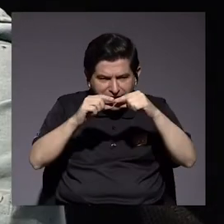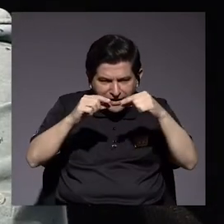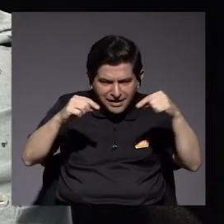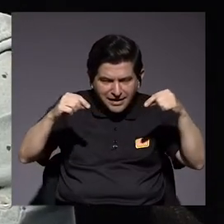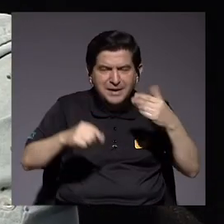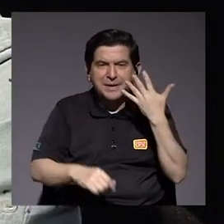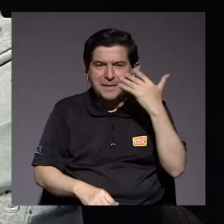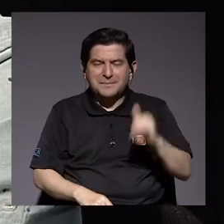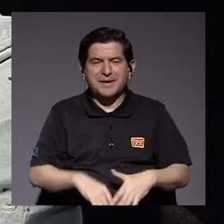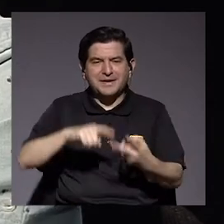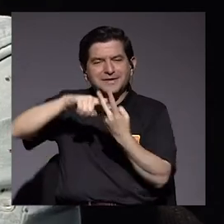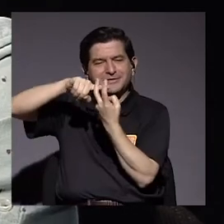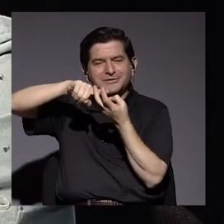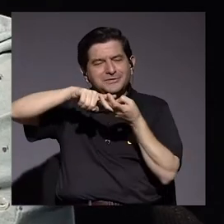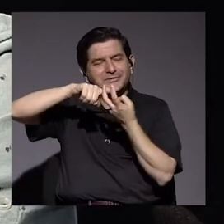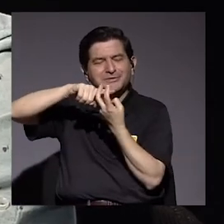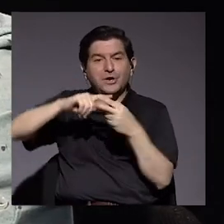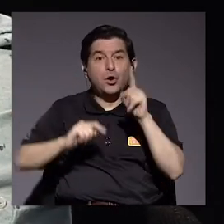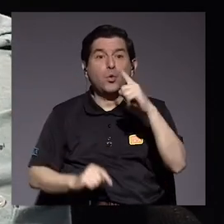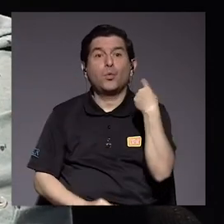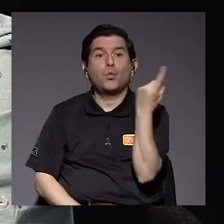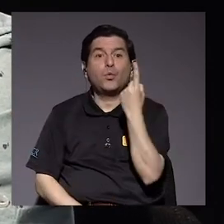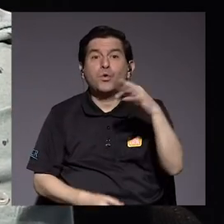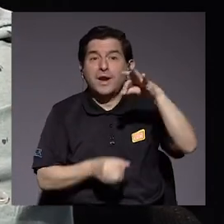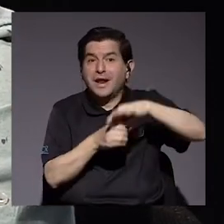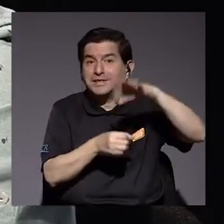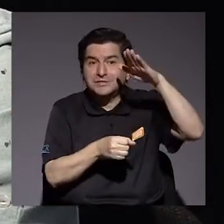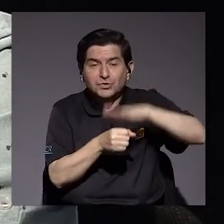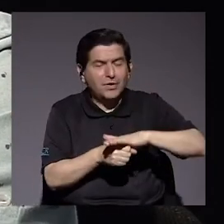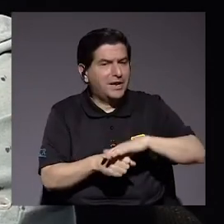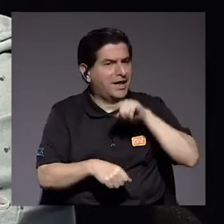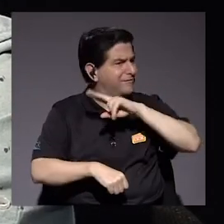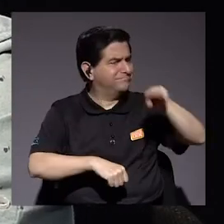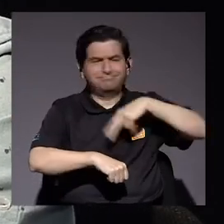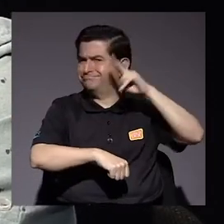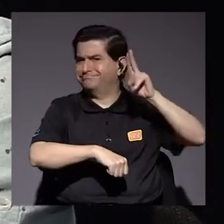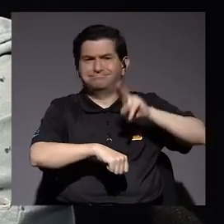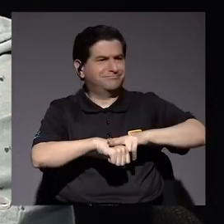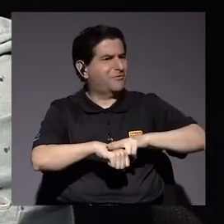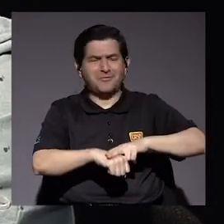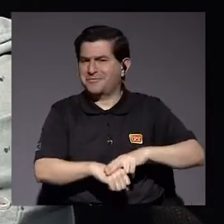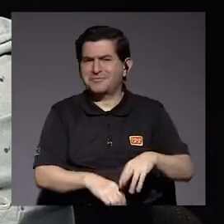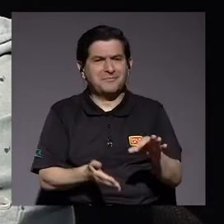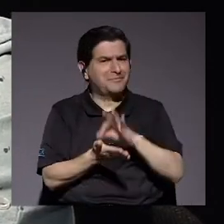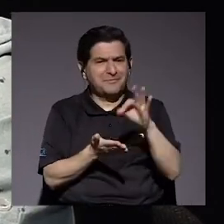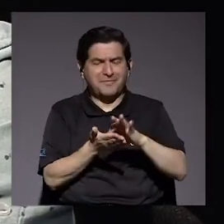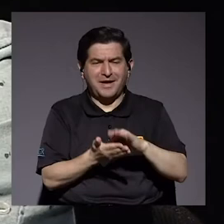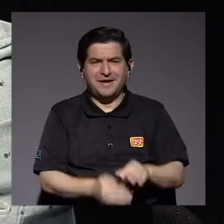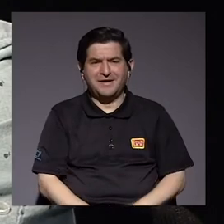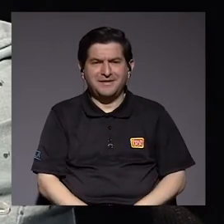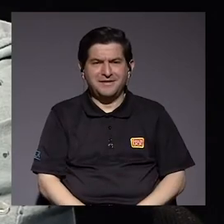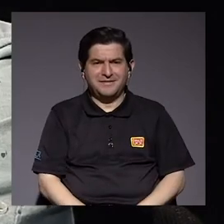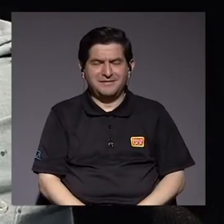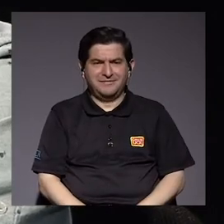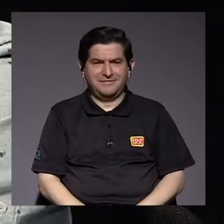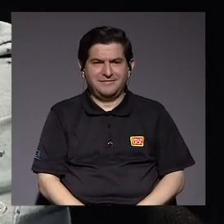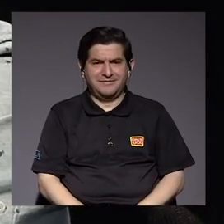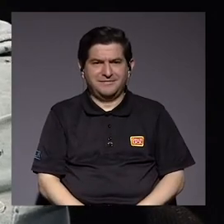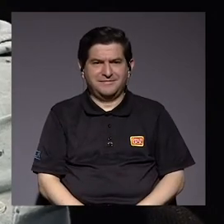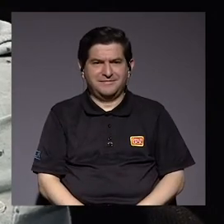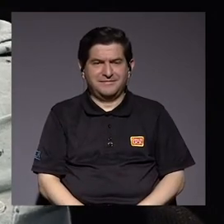que parece un vampirito guindando, con una sola semilla. Es atípico completamente de los frijoles. El resto de